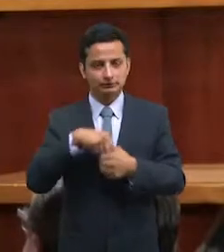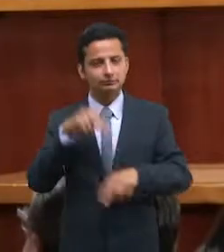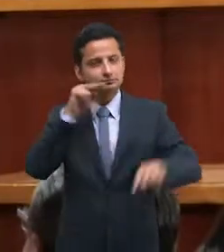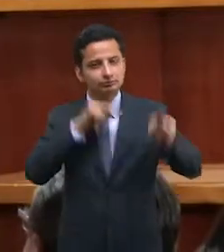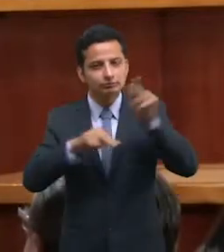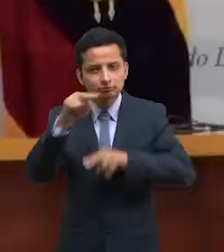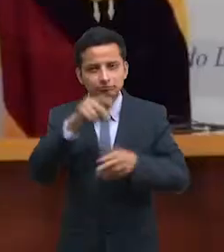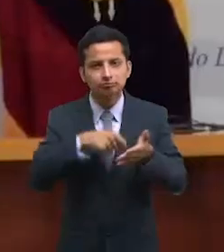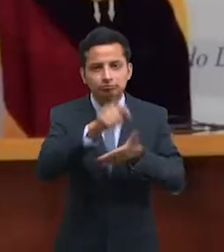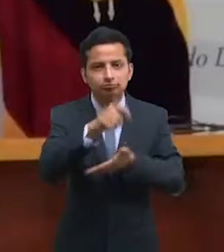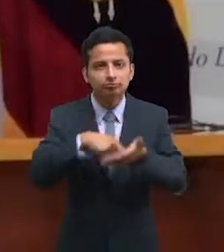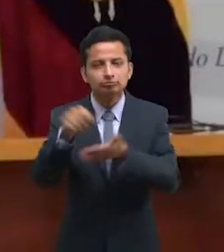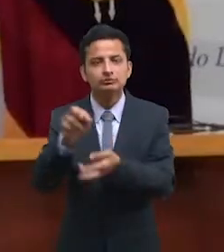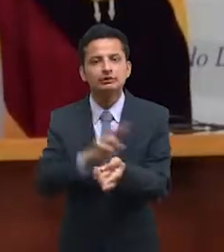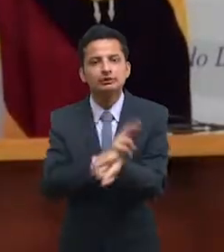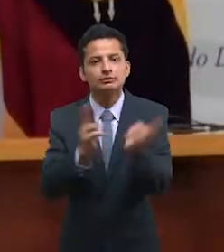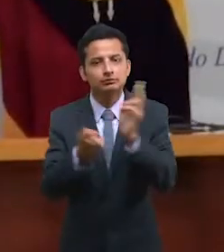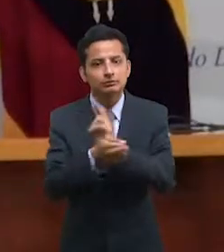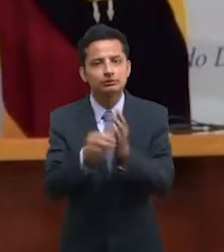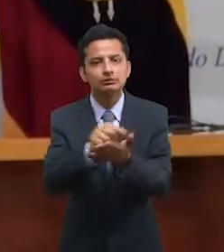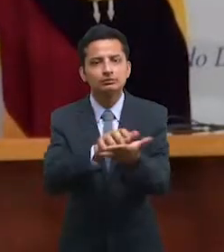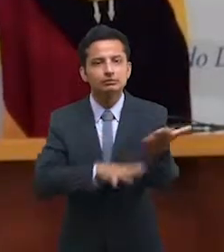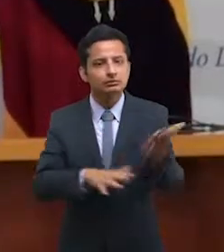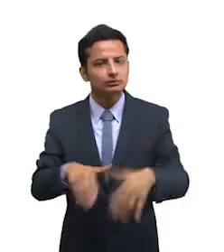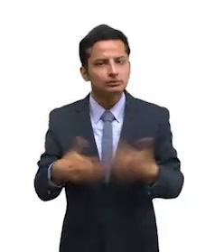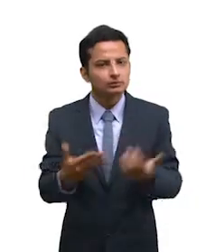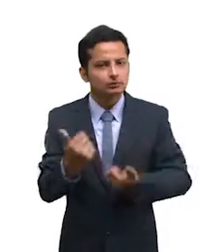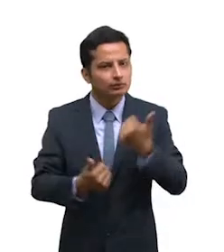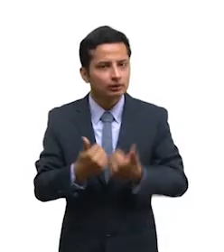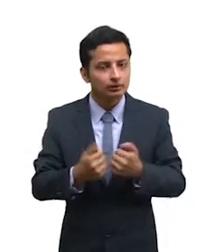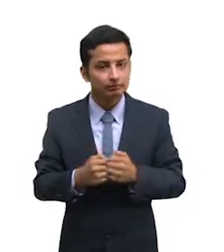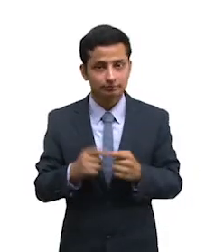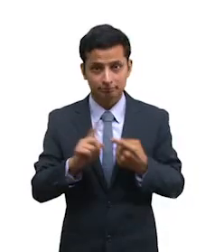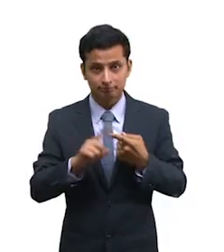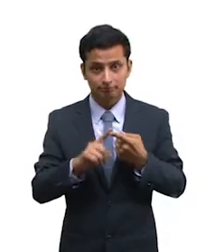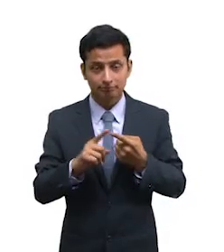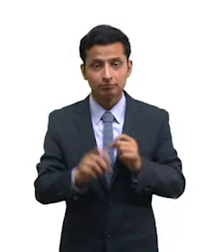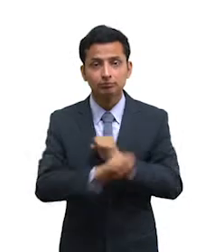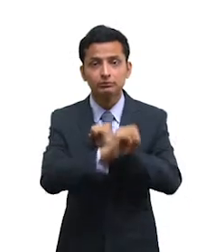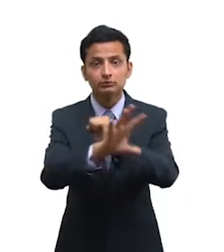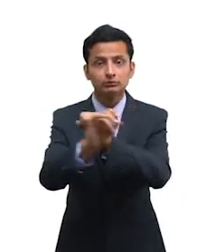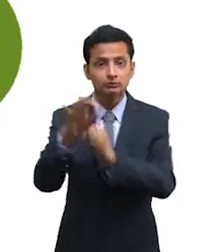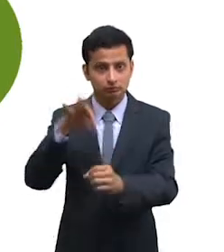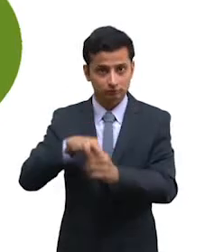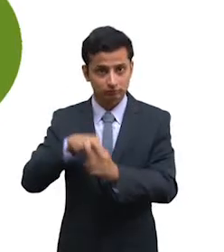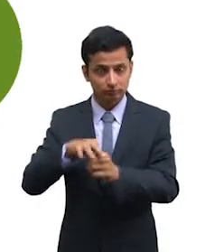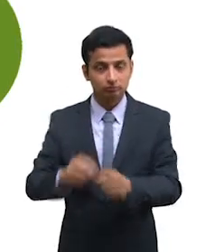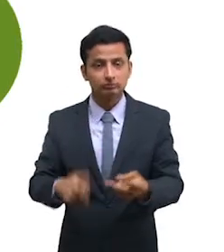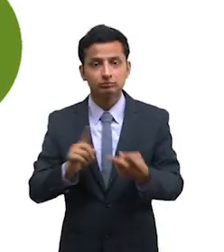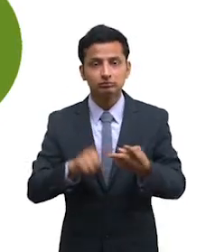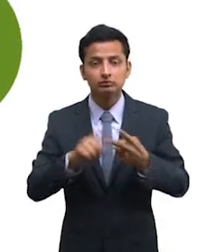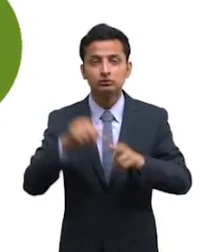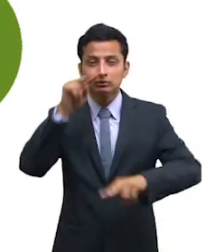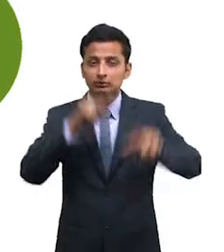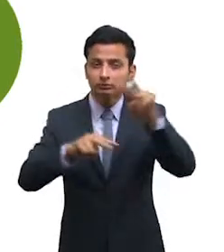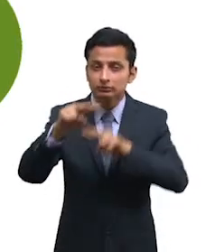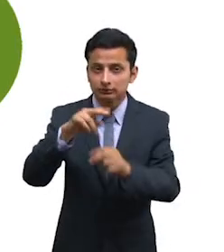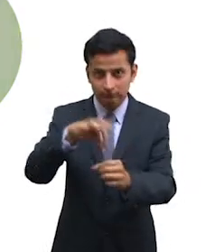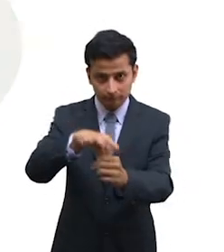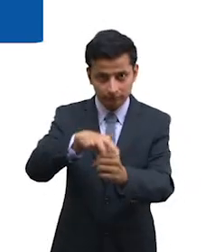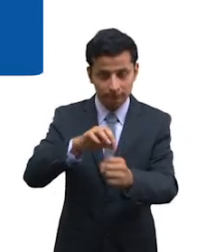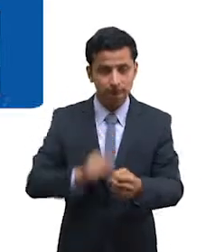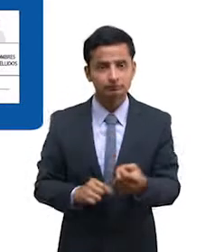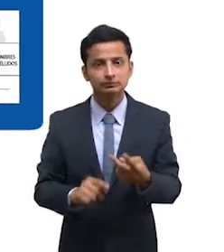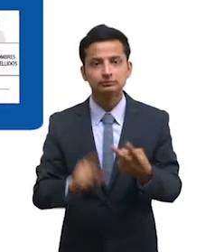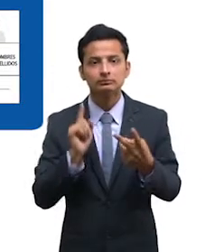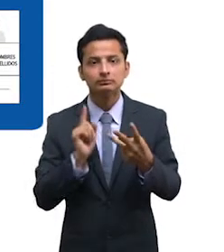el análisis y aprobación de reformas y proyectos como el Reglamento de Promoción Electoral, el Reglamento de Observación Electoral